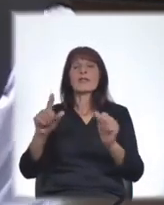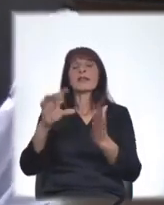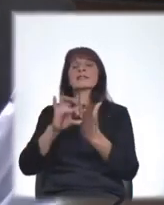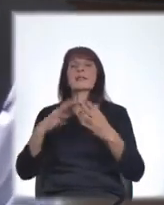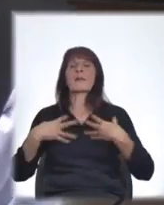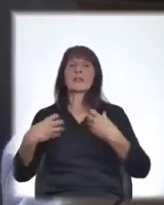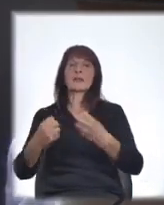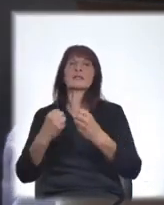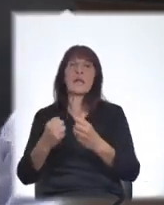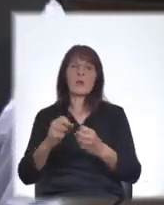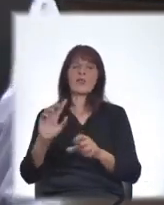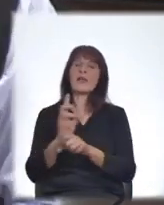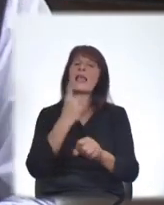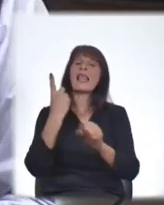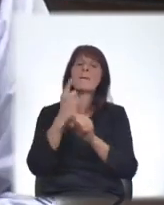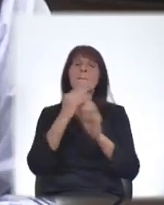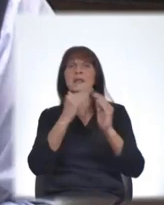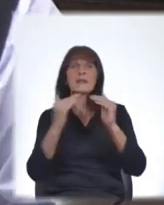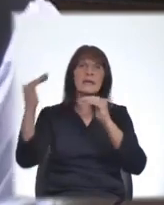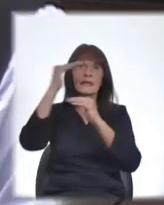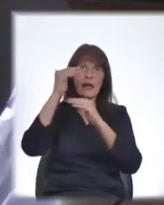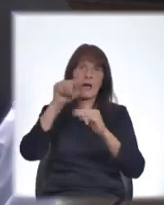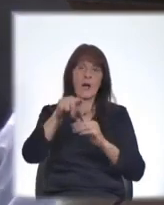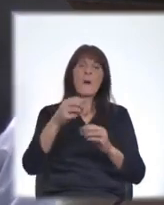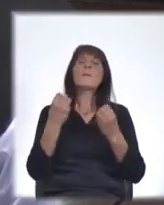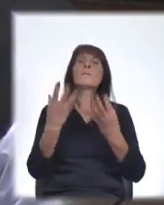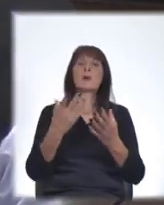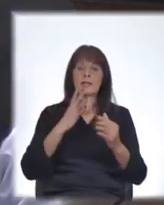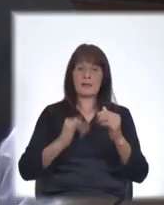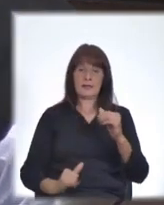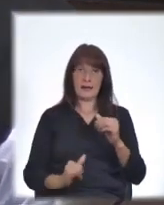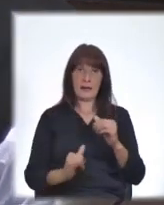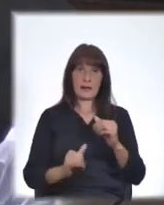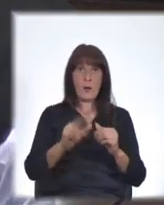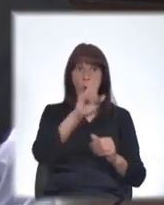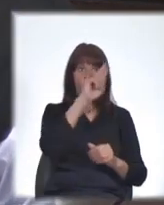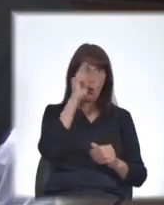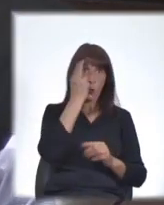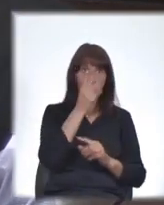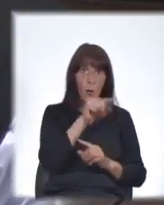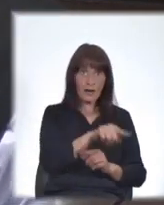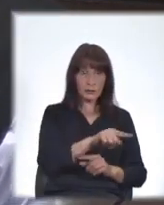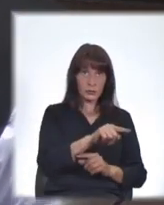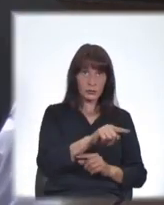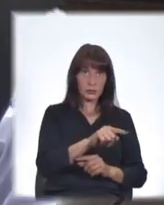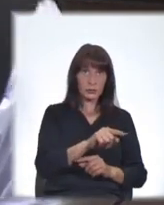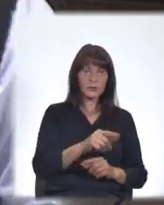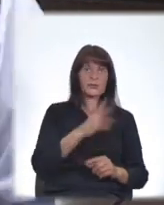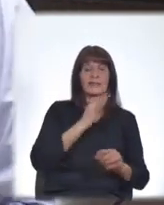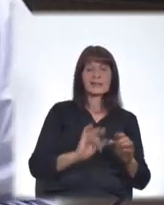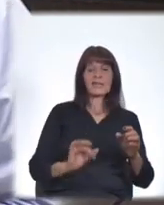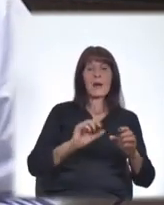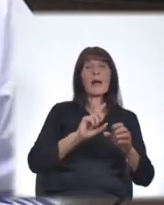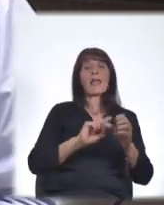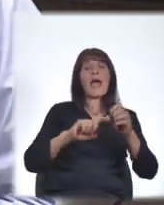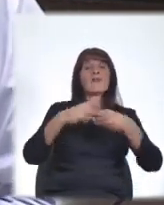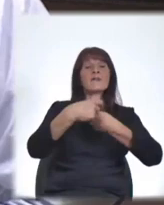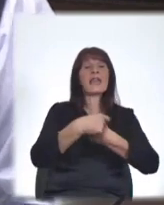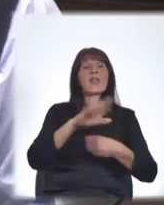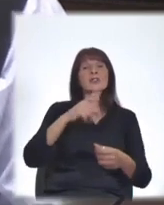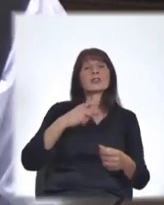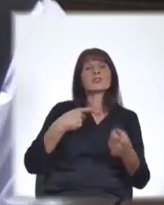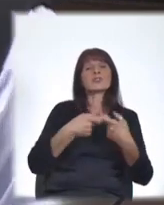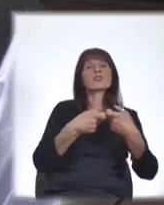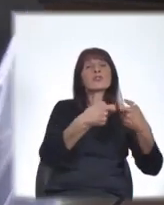salud en la primera trinchera, porque pasamos de tener uruguayos que estaban afiliados al sistema mutual, que